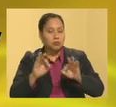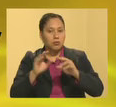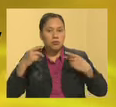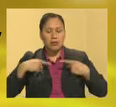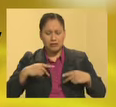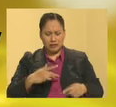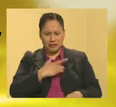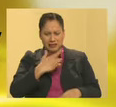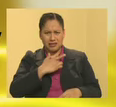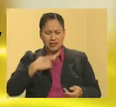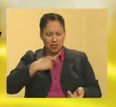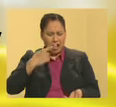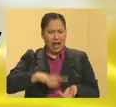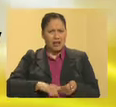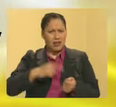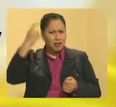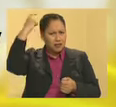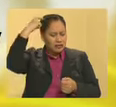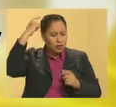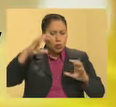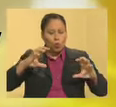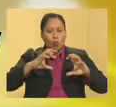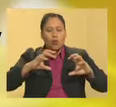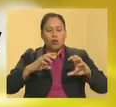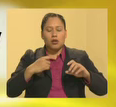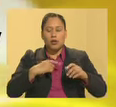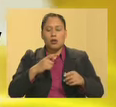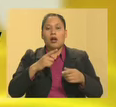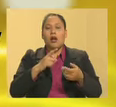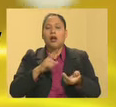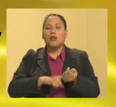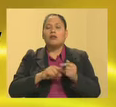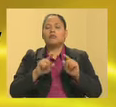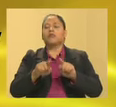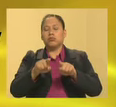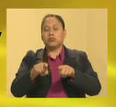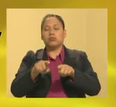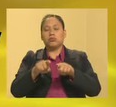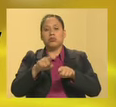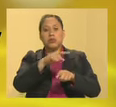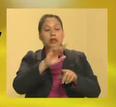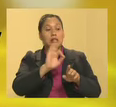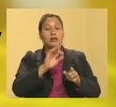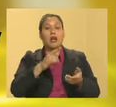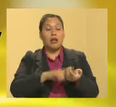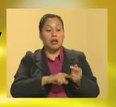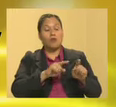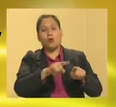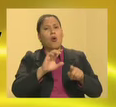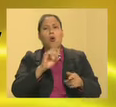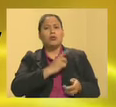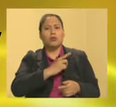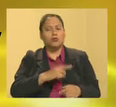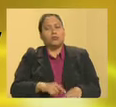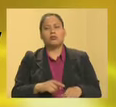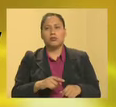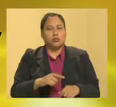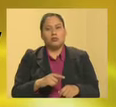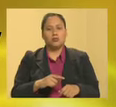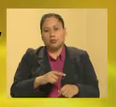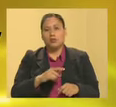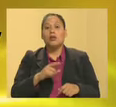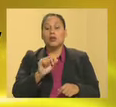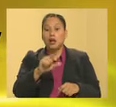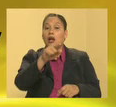gente sospecha que hay una epilepsia que se manifiesta con crisis epilépticas, ya sean convulsiones o no convulsiones, pues acuda